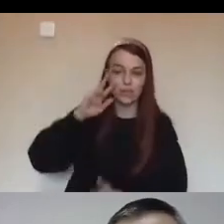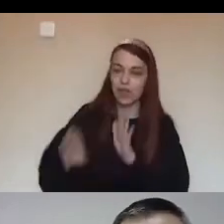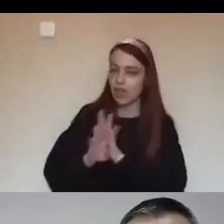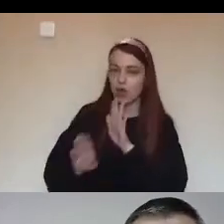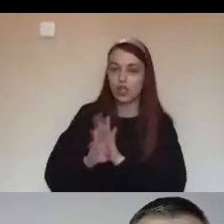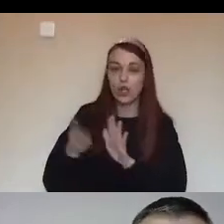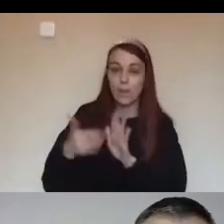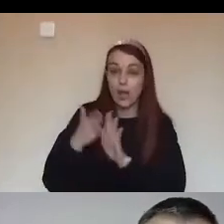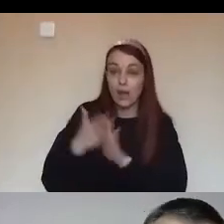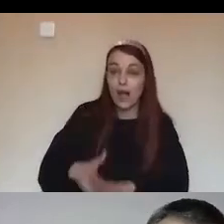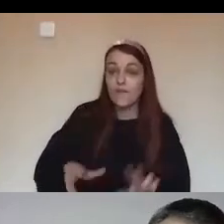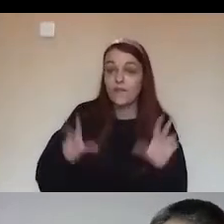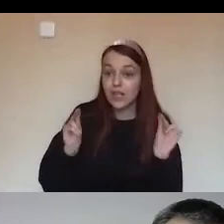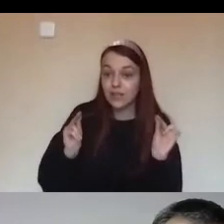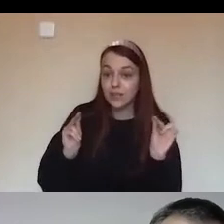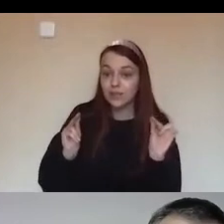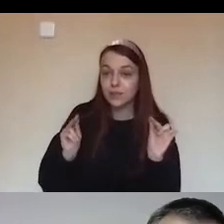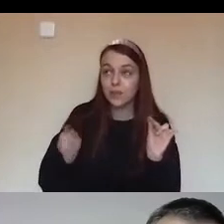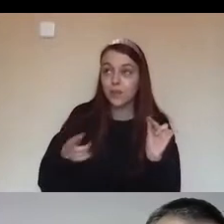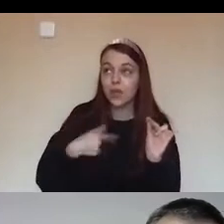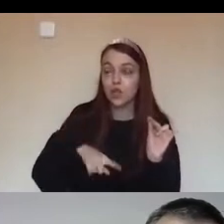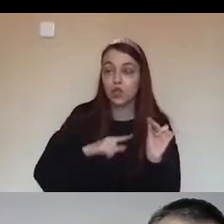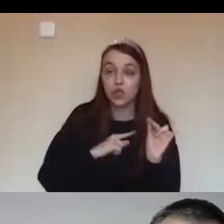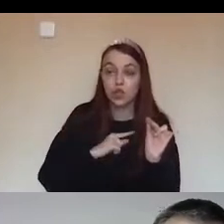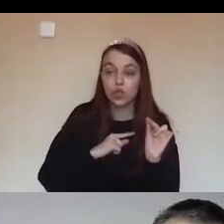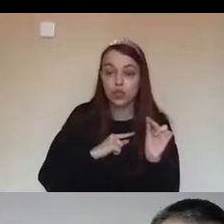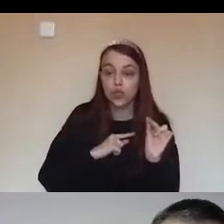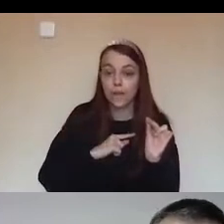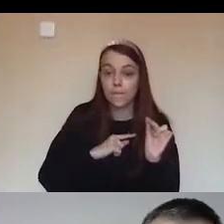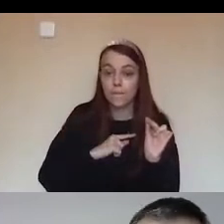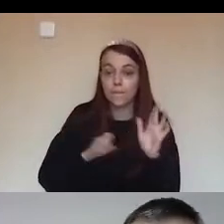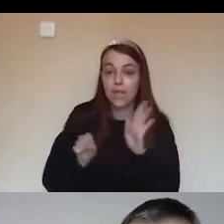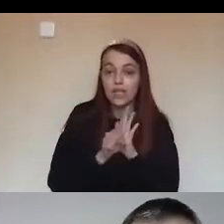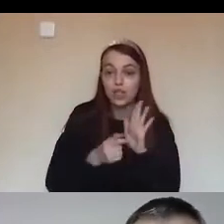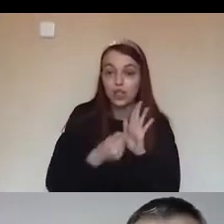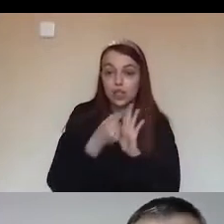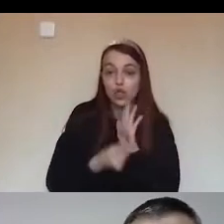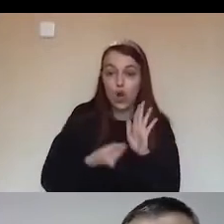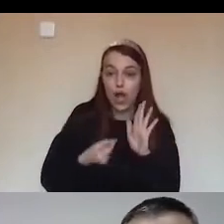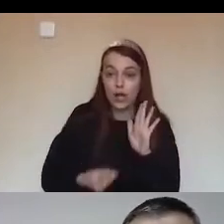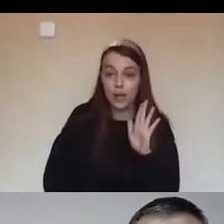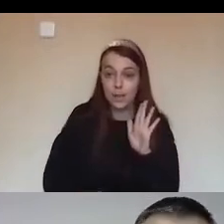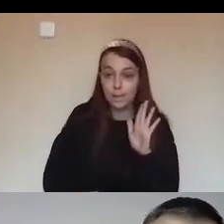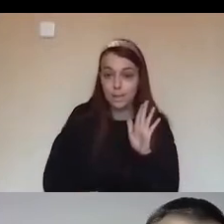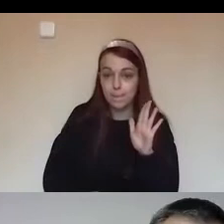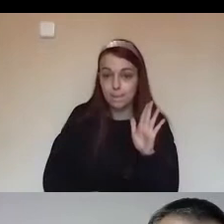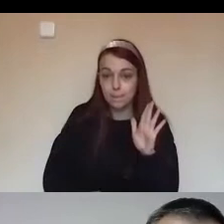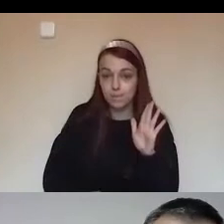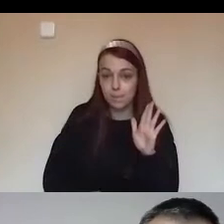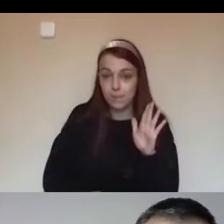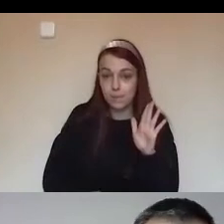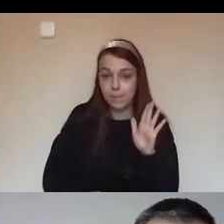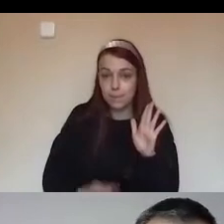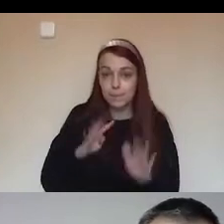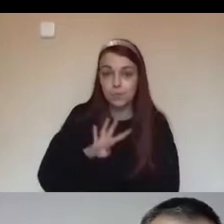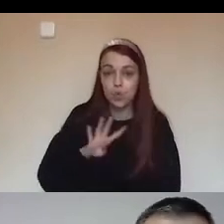acabar, hacemos nuestro el eslogan de la Design for All Foundation, de que todo esto es un